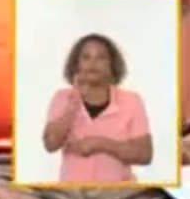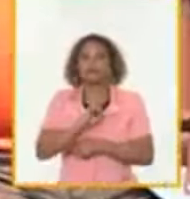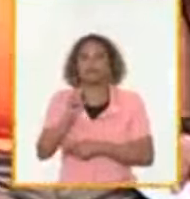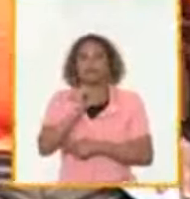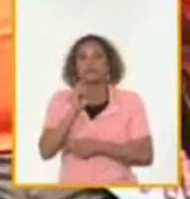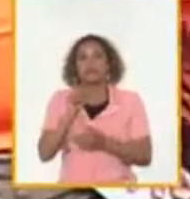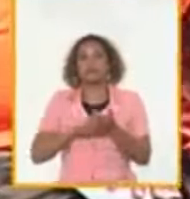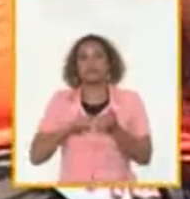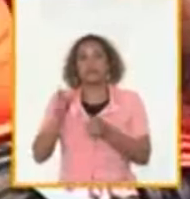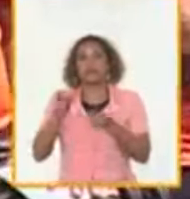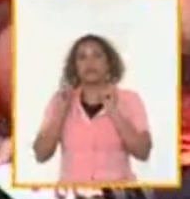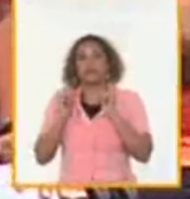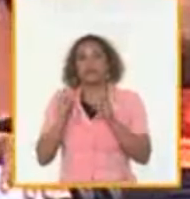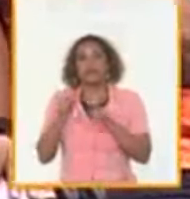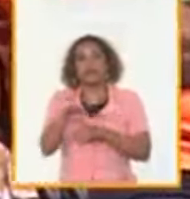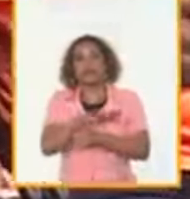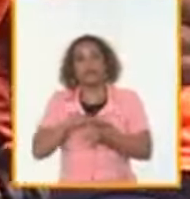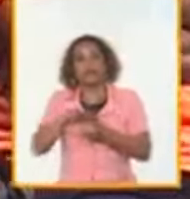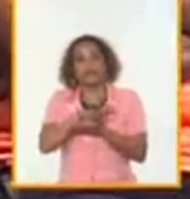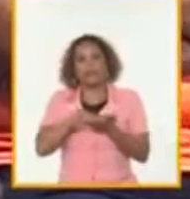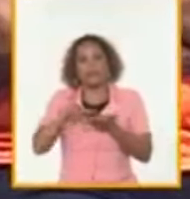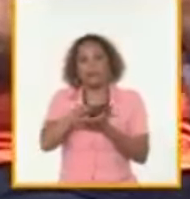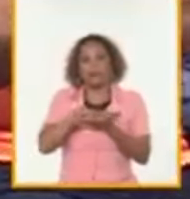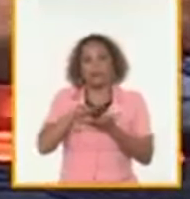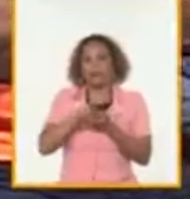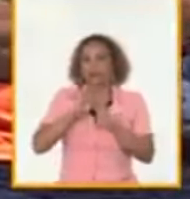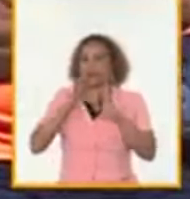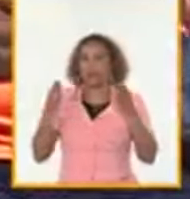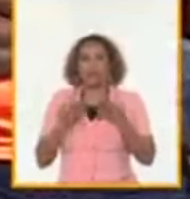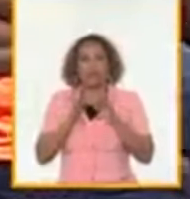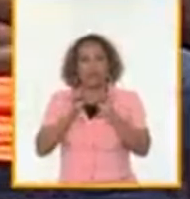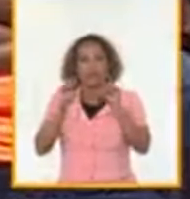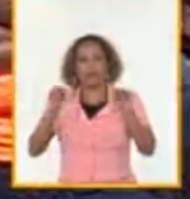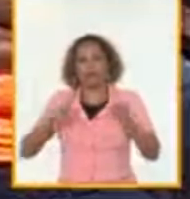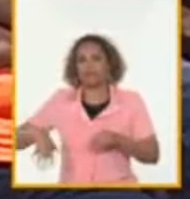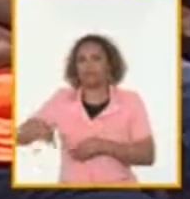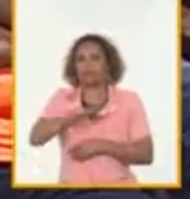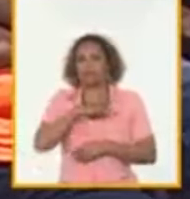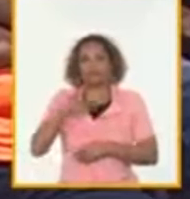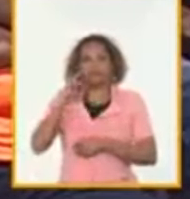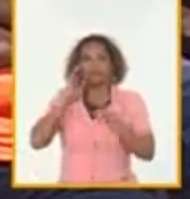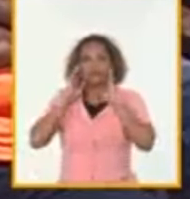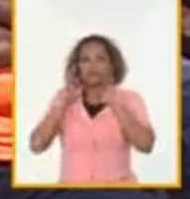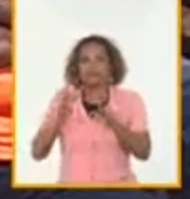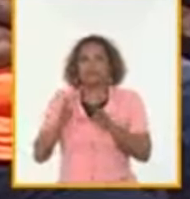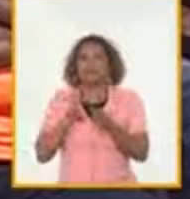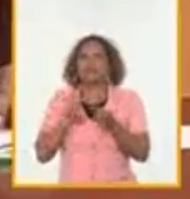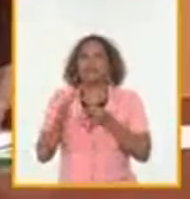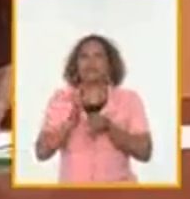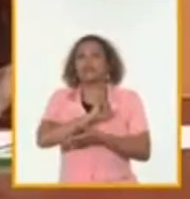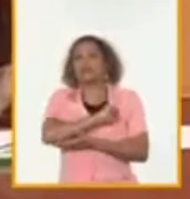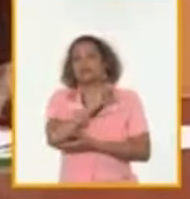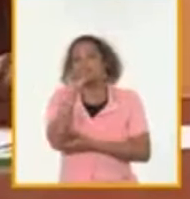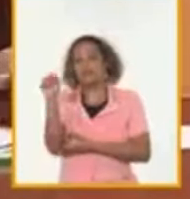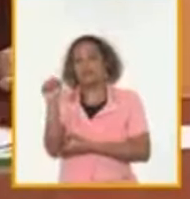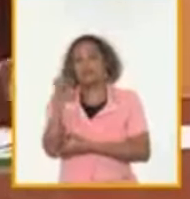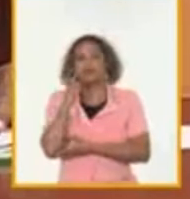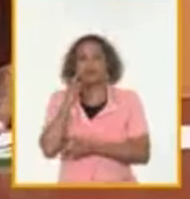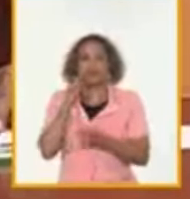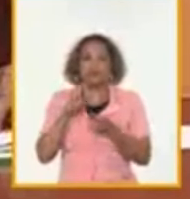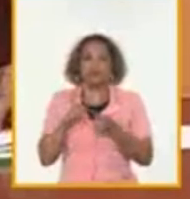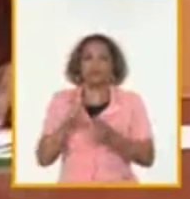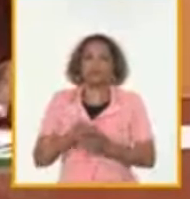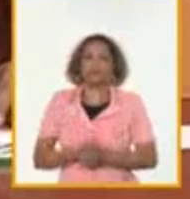y demás en el barrio con los principales actores líderes comunitari todo el mundo en función también de de nosotros lograr lo que lo que queremos